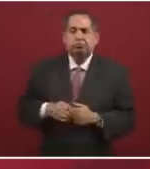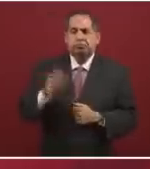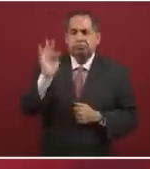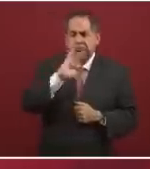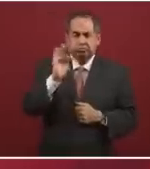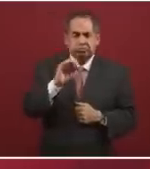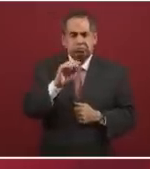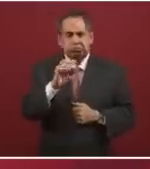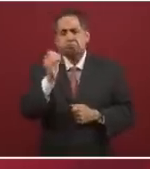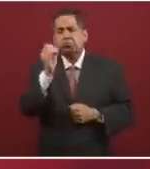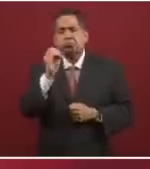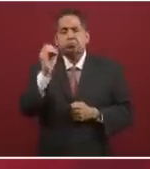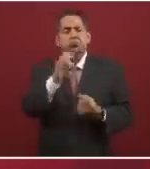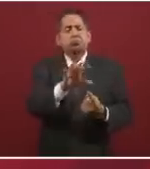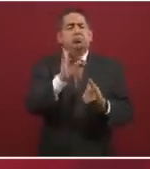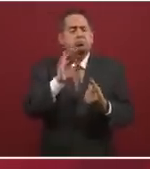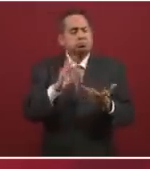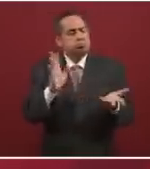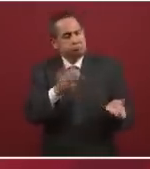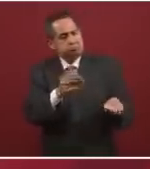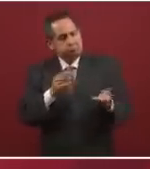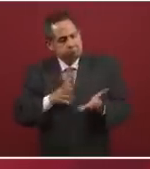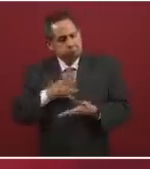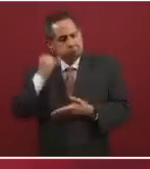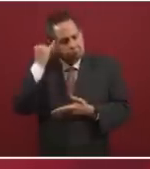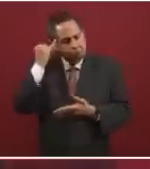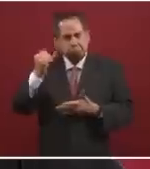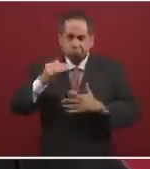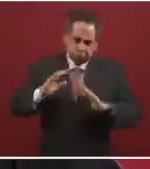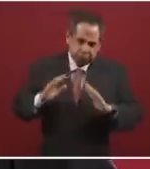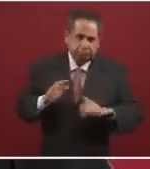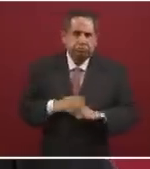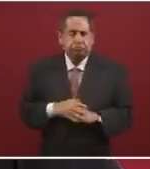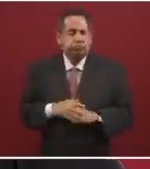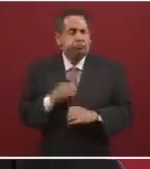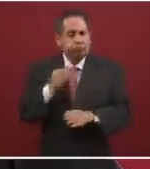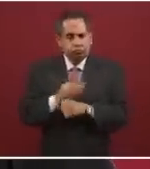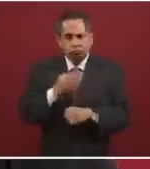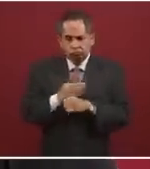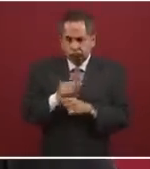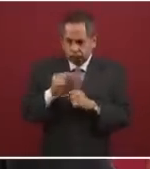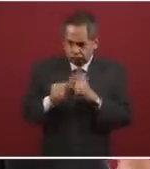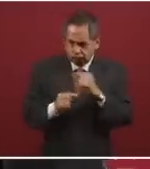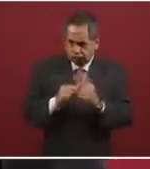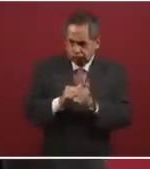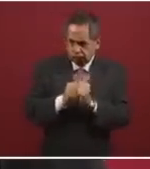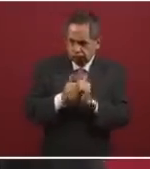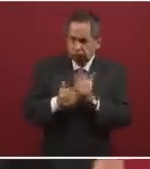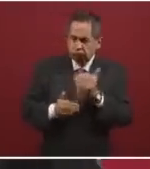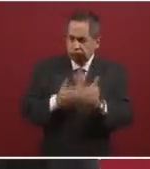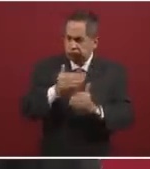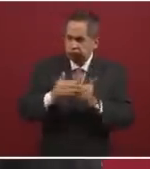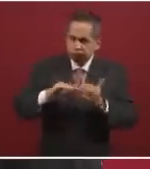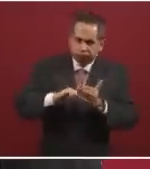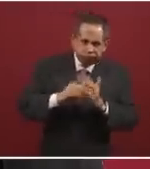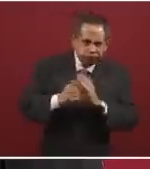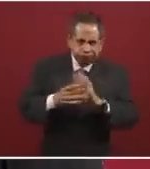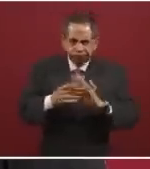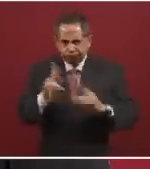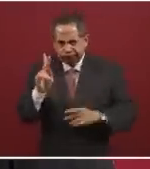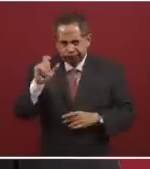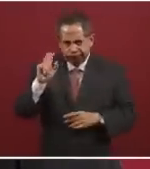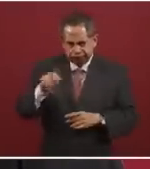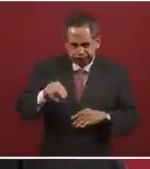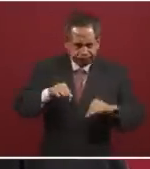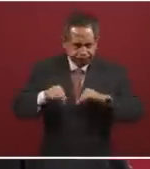nada. Lo que pasa es que vamos poco a poco, es una estrategia